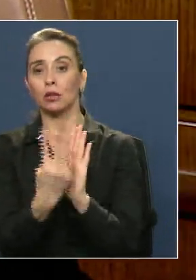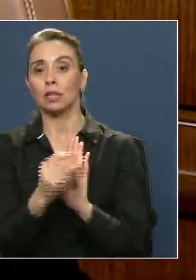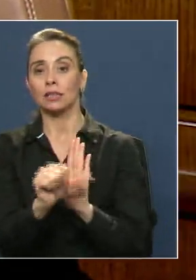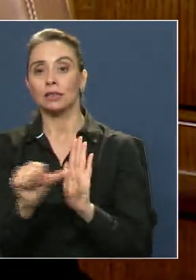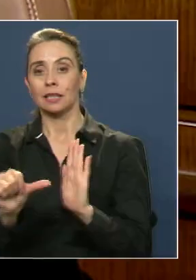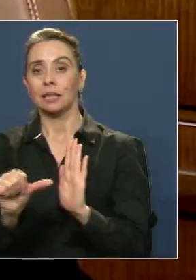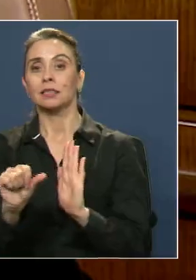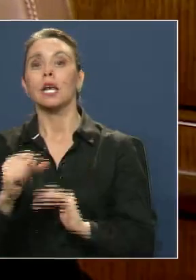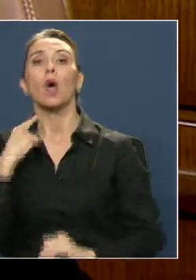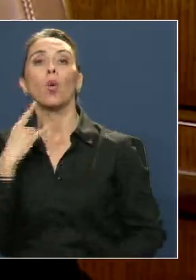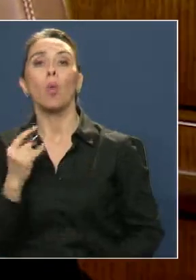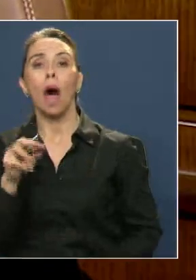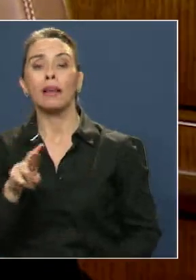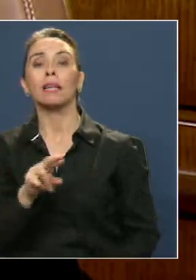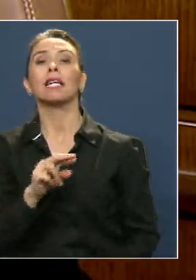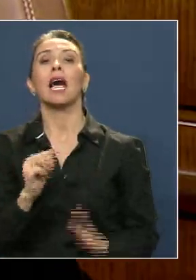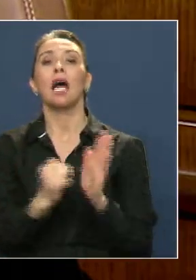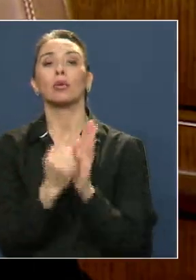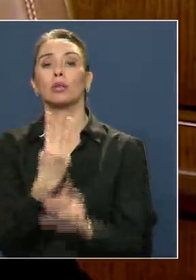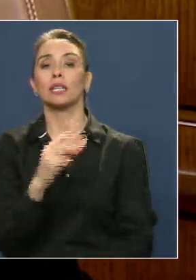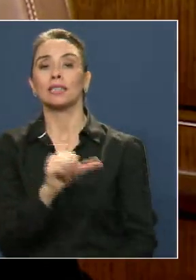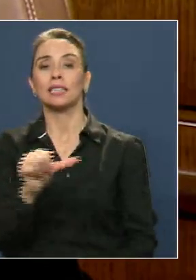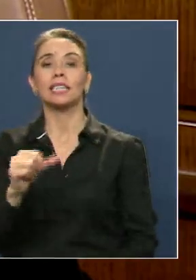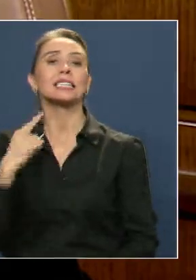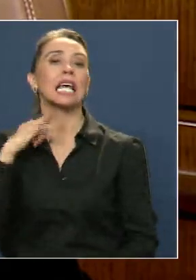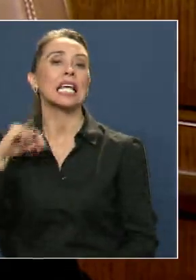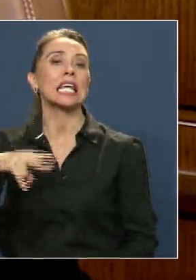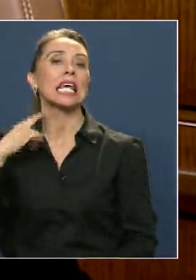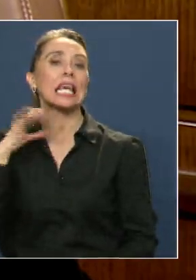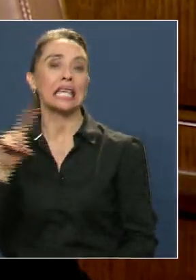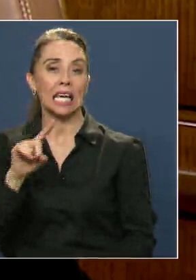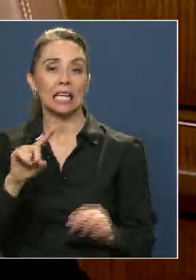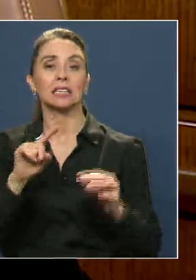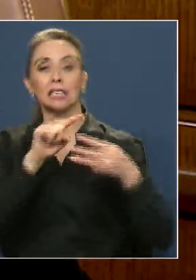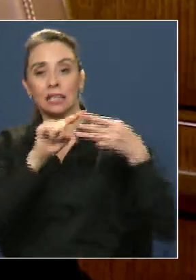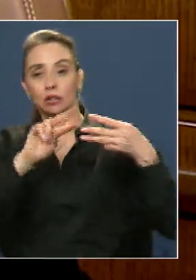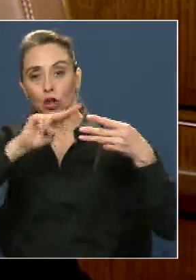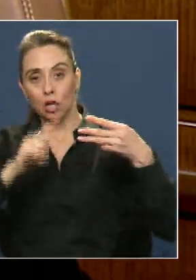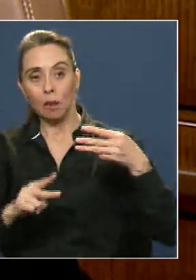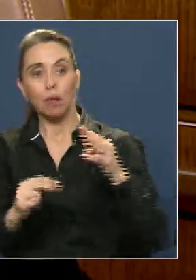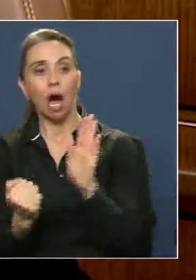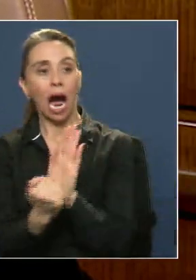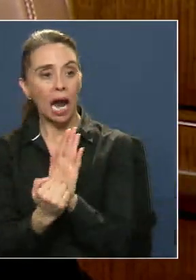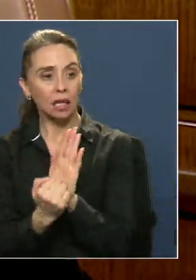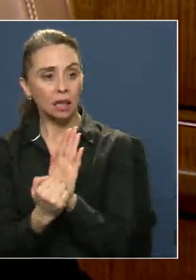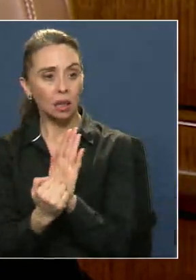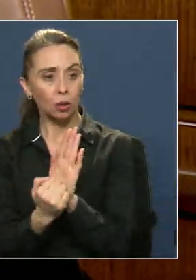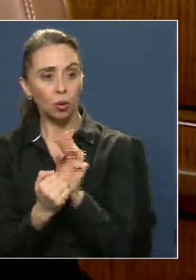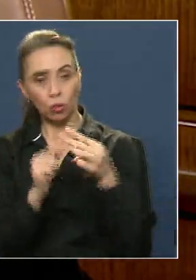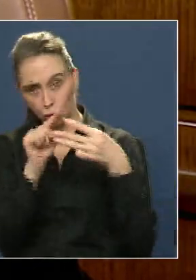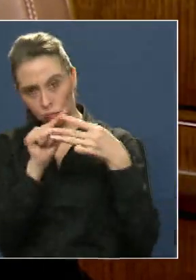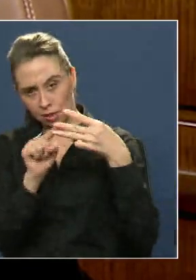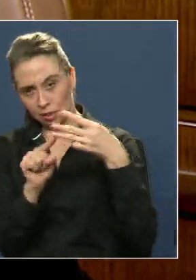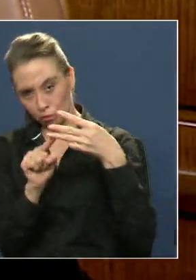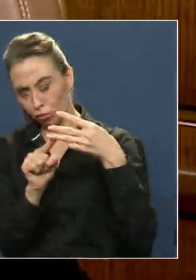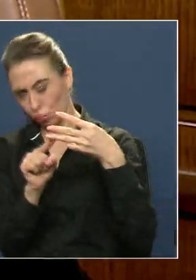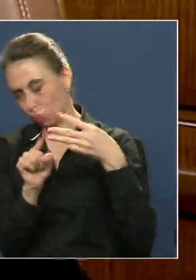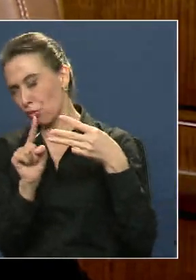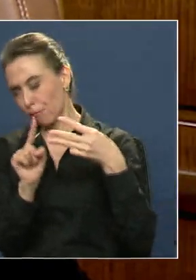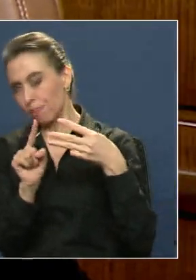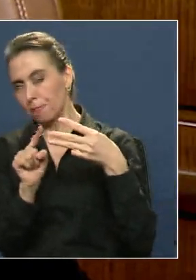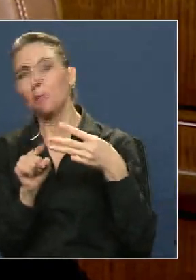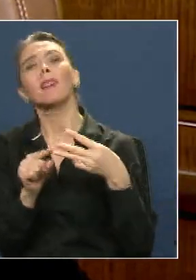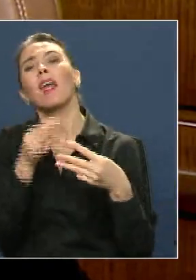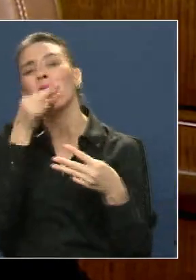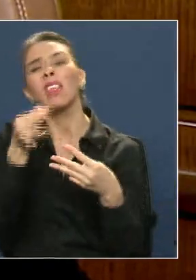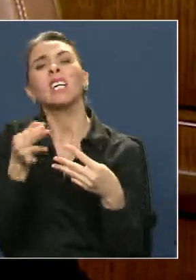366 cuater, el 366 quinquer. El 400... No, me quiero centrar en eso. Se